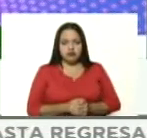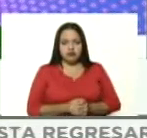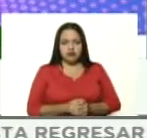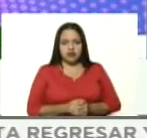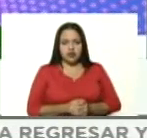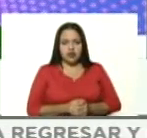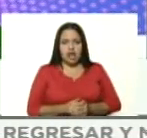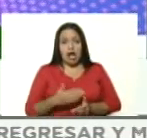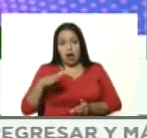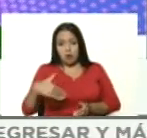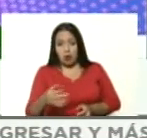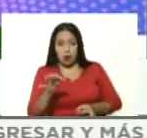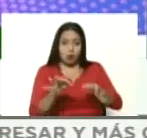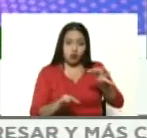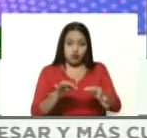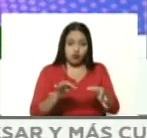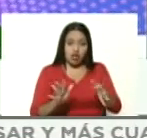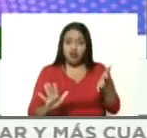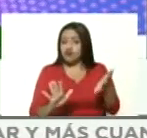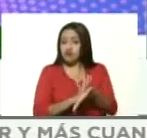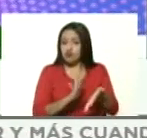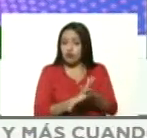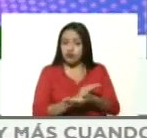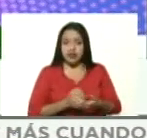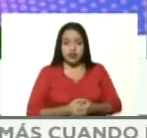para justificar lo que es la